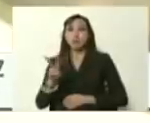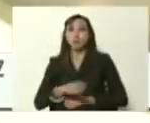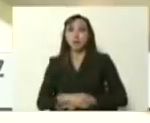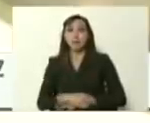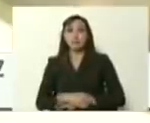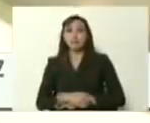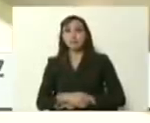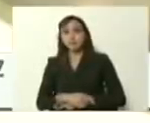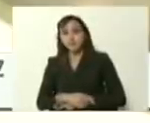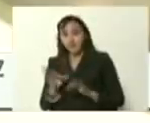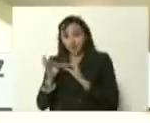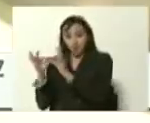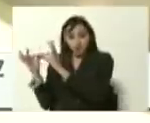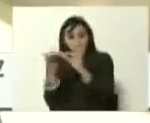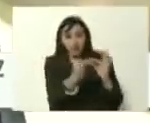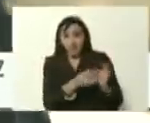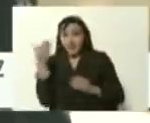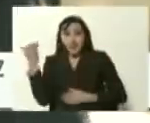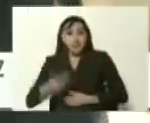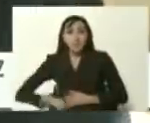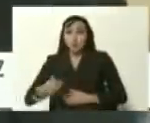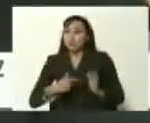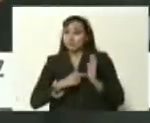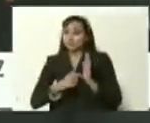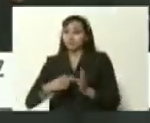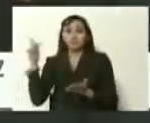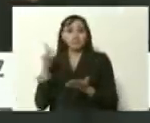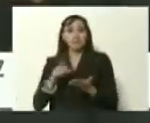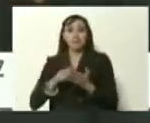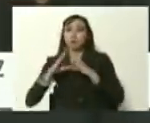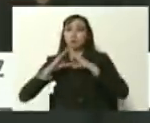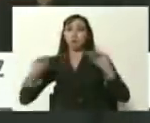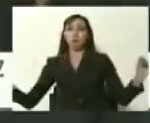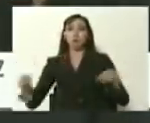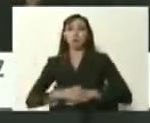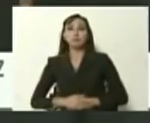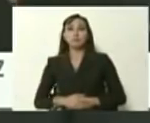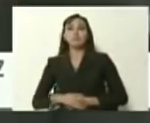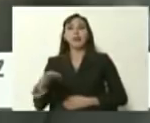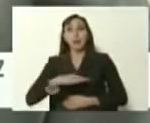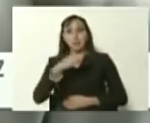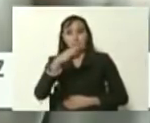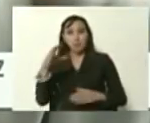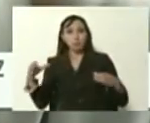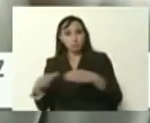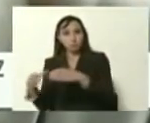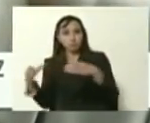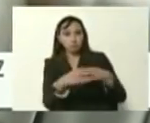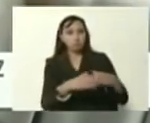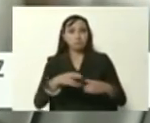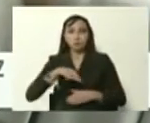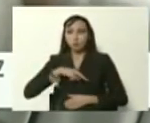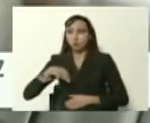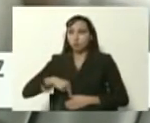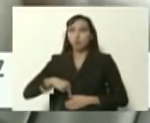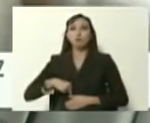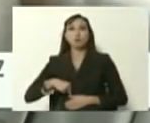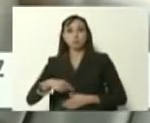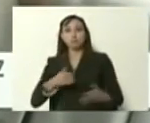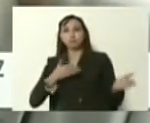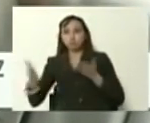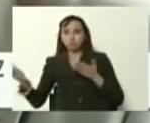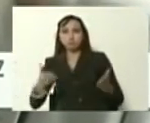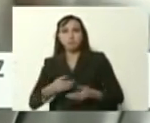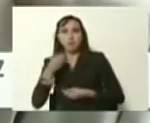Por eso es que la unidad nacional tenemos que presentarnos todos y todas. Desde lo que es lo espiritual y por supuesto nosotros que estamos en función del Estado cumplir